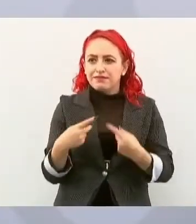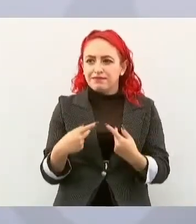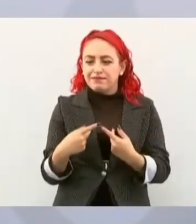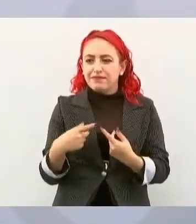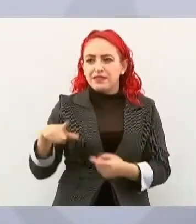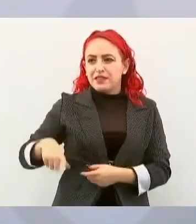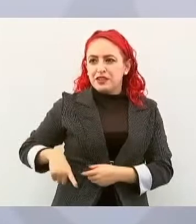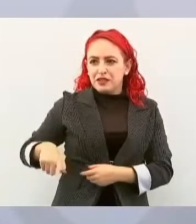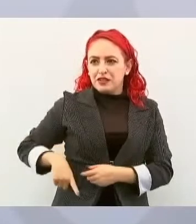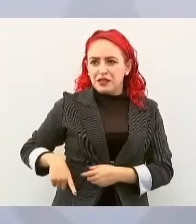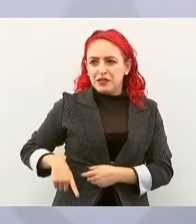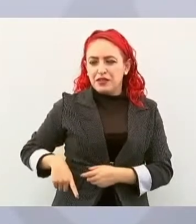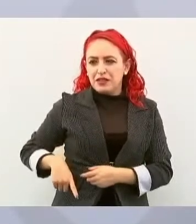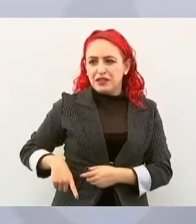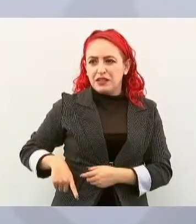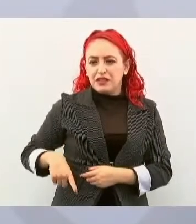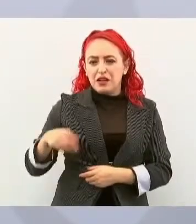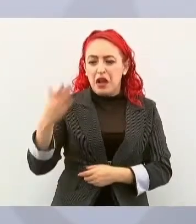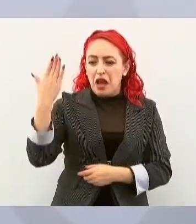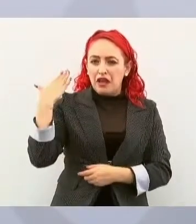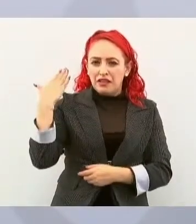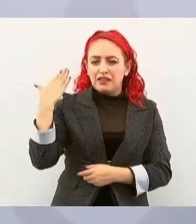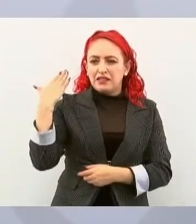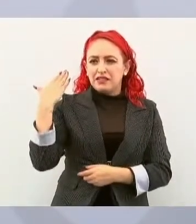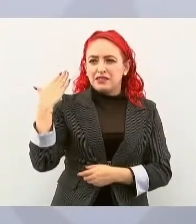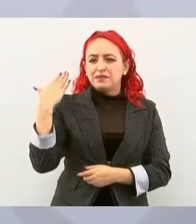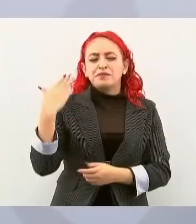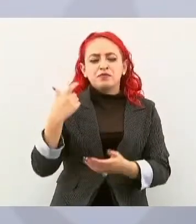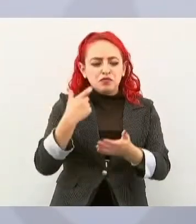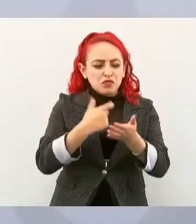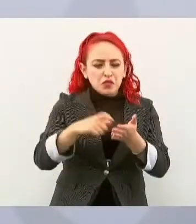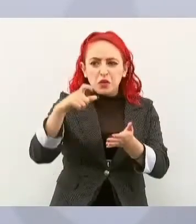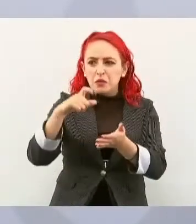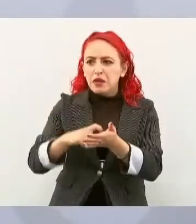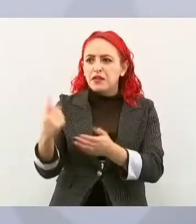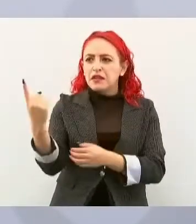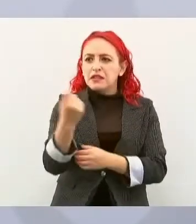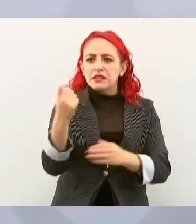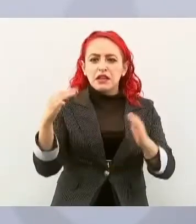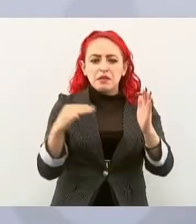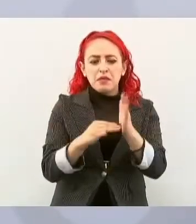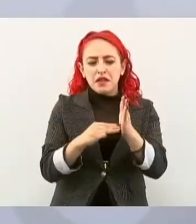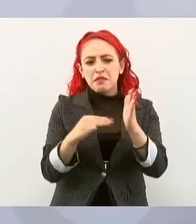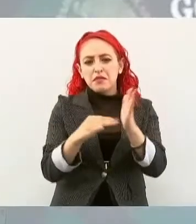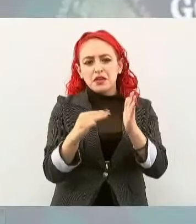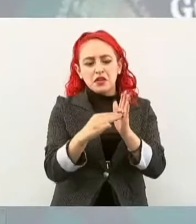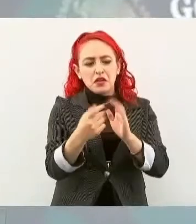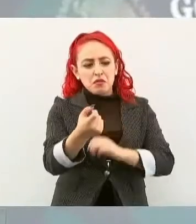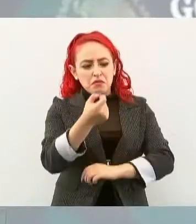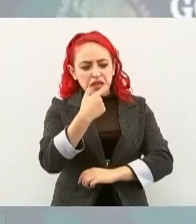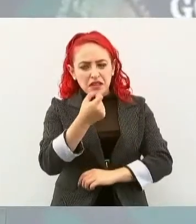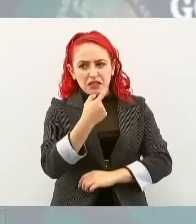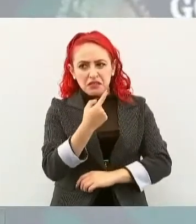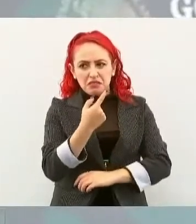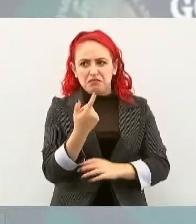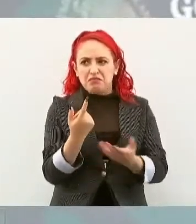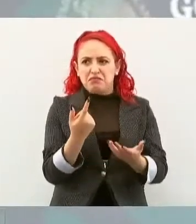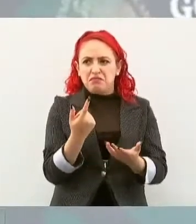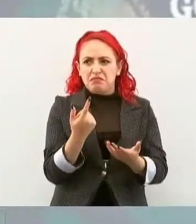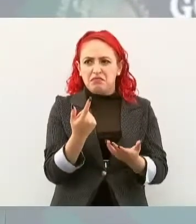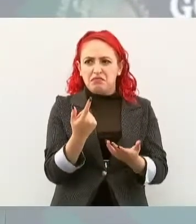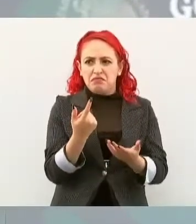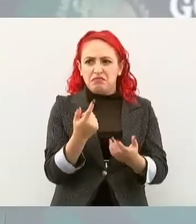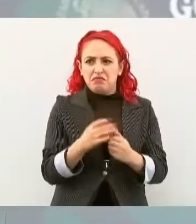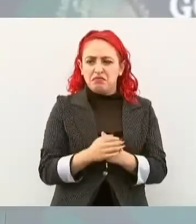El gobierno compraba como 100 mil millones de pesos en medicinas a